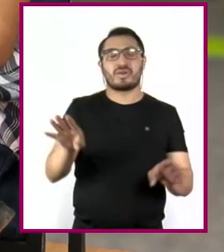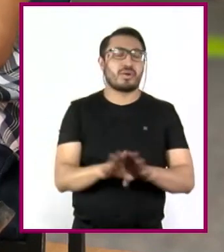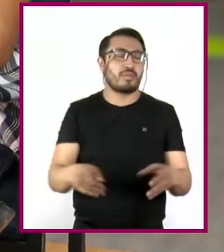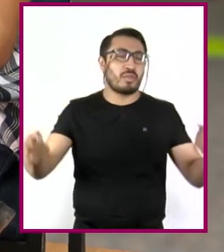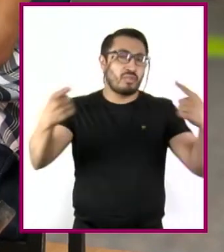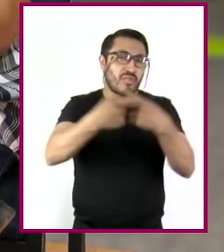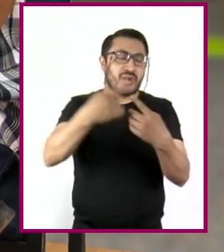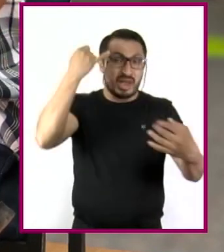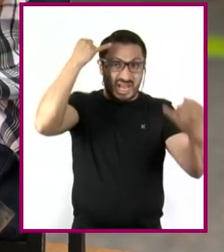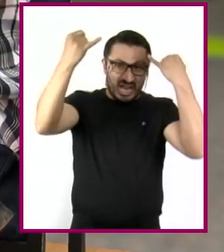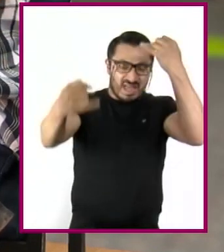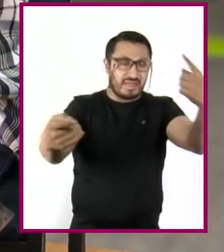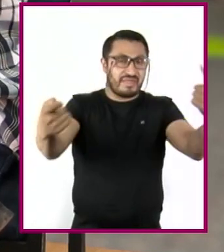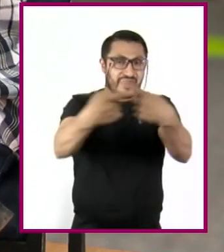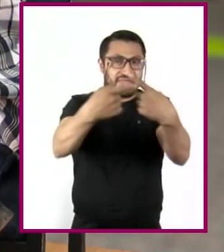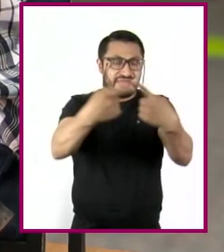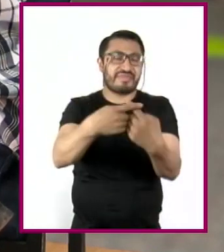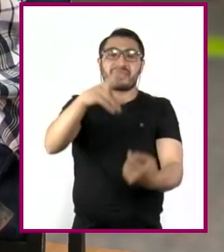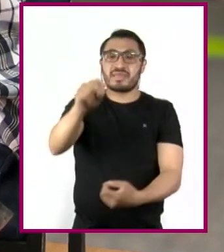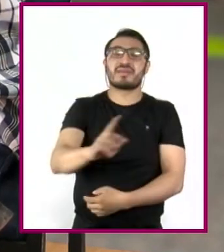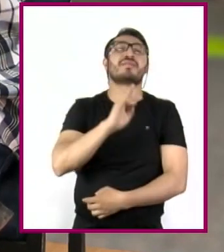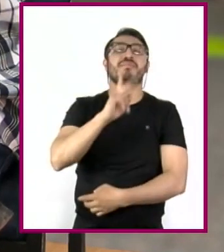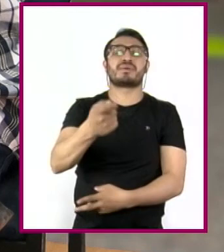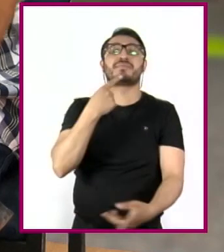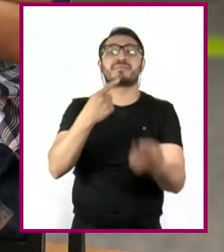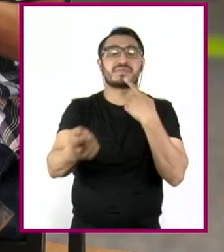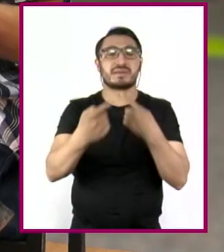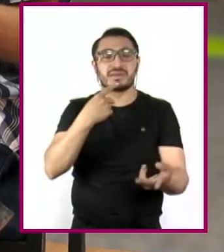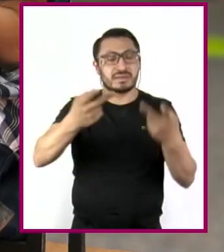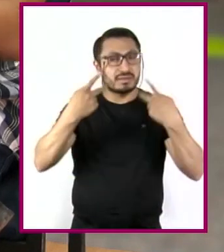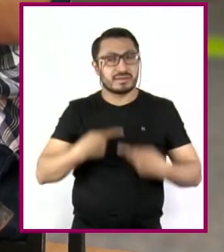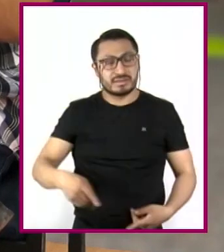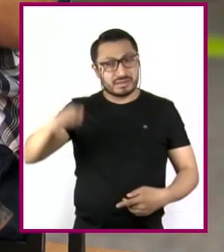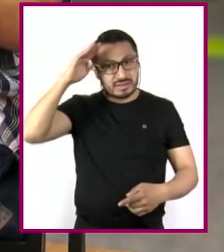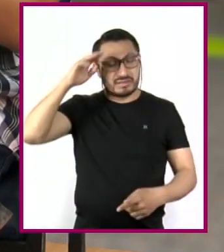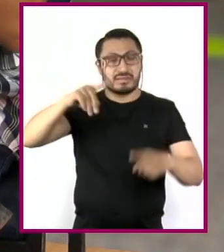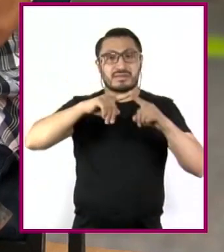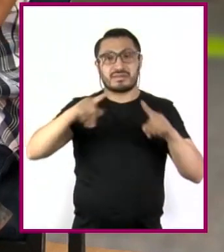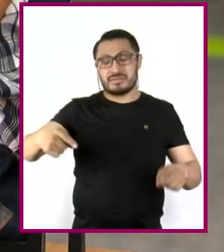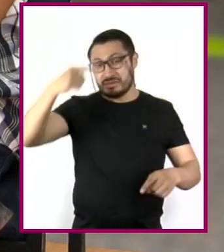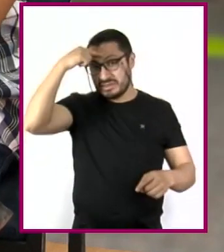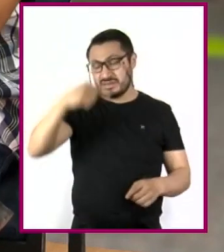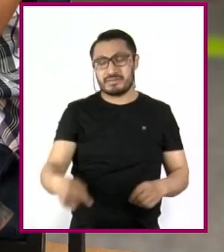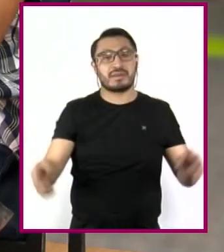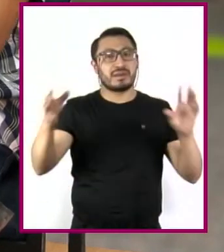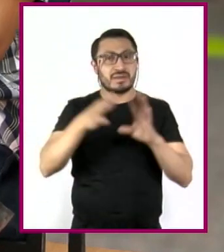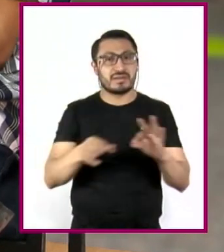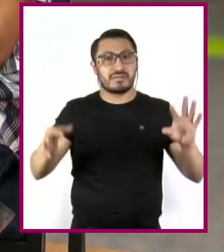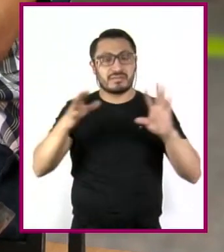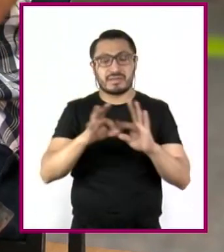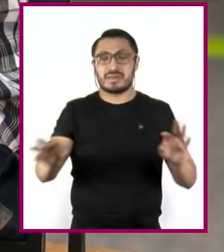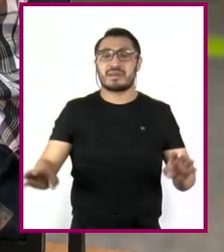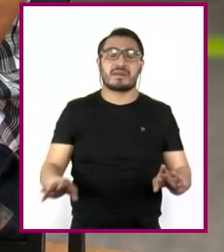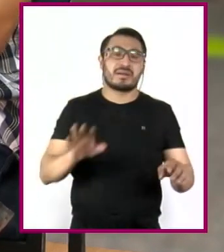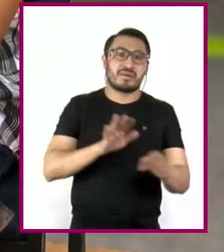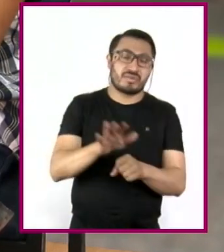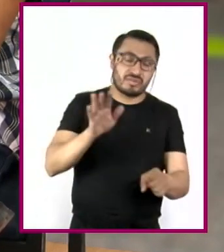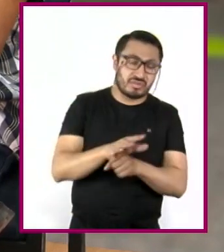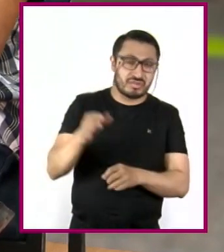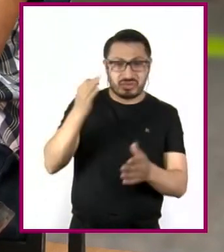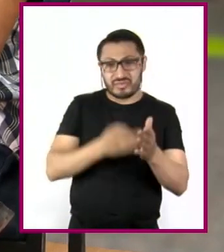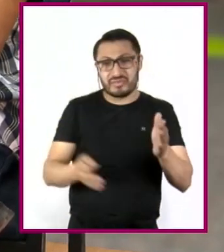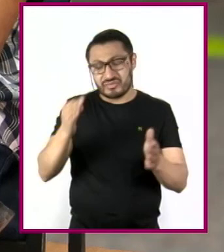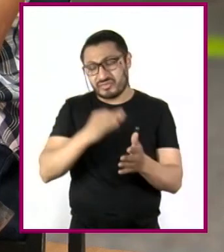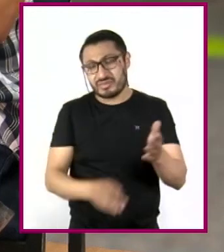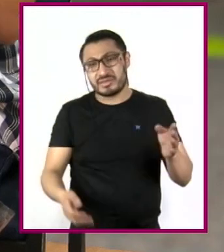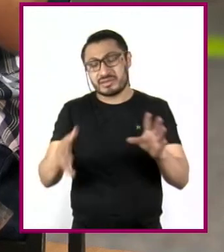oponer posiciones. Es bueno hablar con personas que no piensan como nosotros para que nos señalen las debilidades que pudieran tener